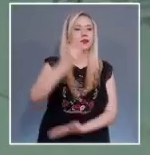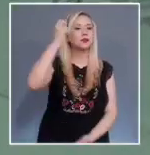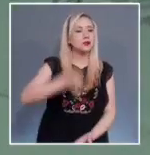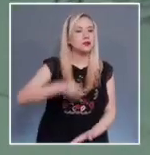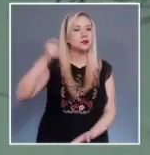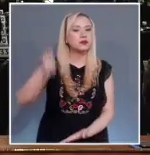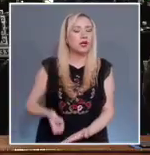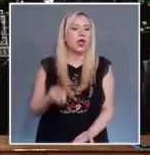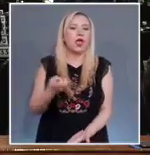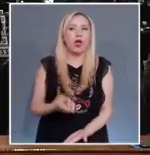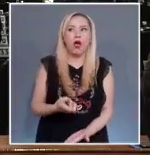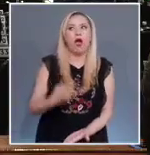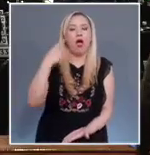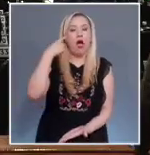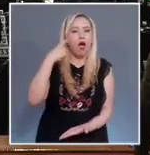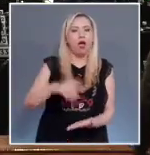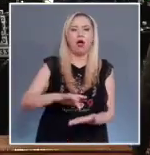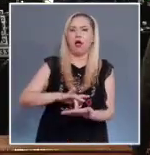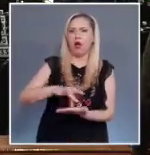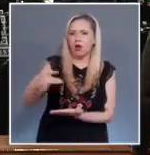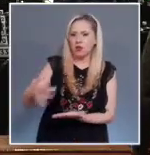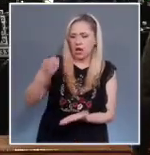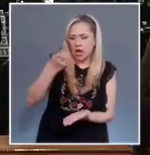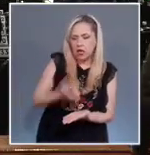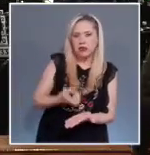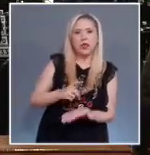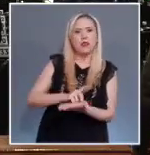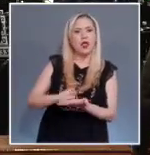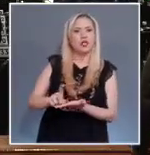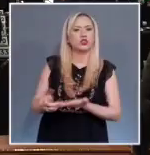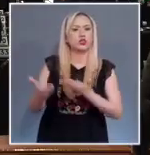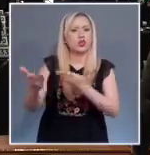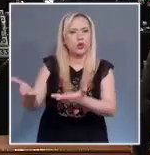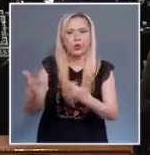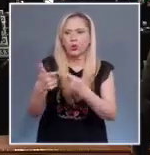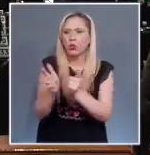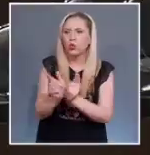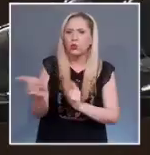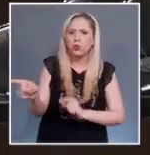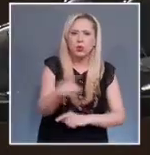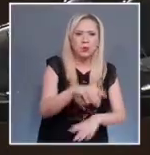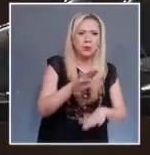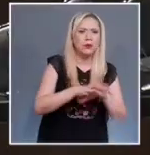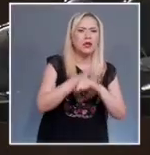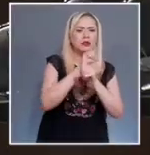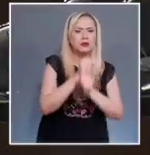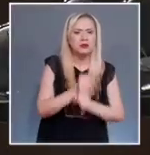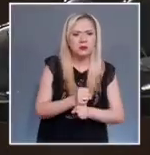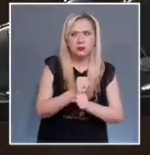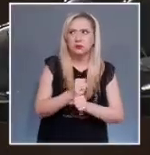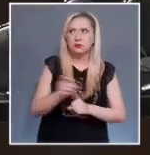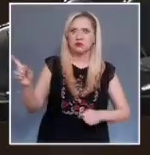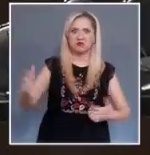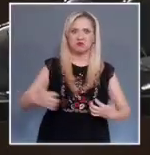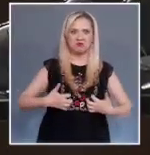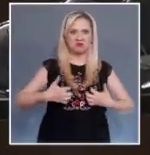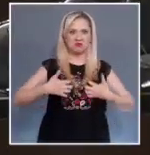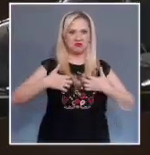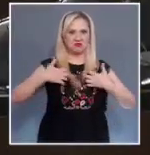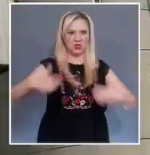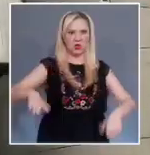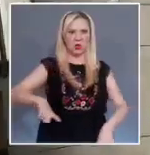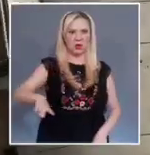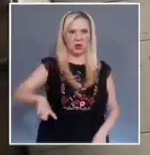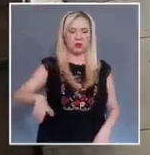de las minorías y que han hecho enojar al gobierno y a los partidos políticos, quienes promovieron una reforma que intenta